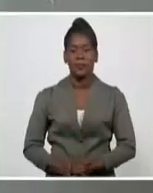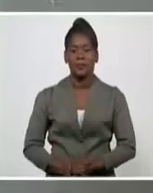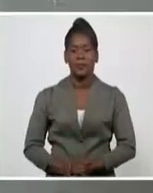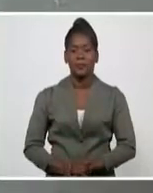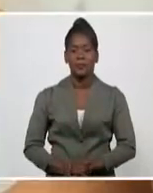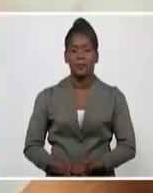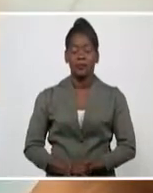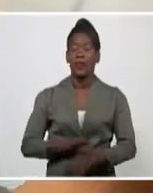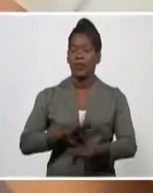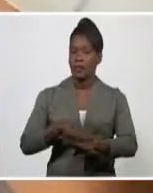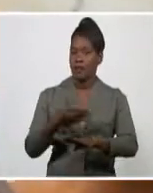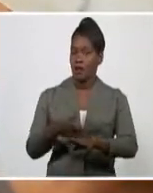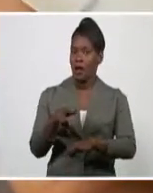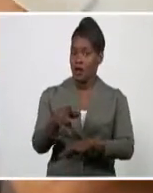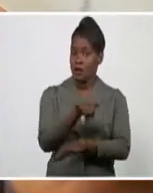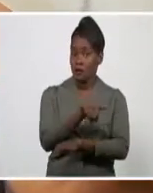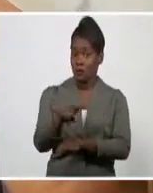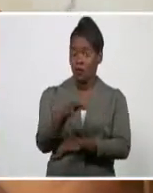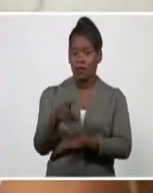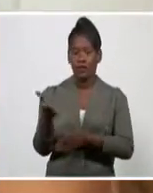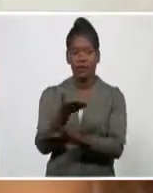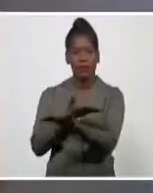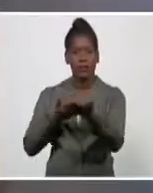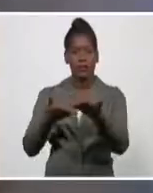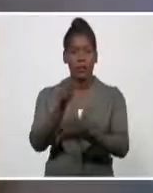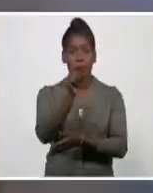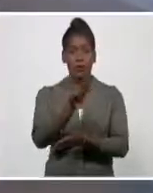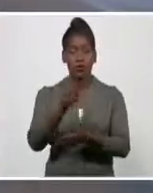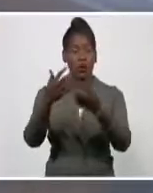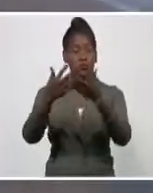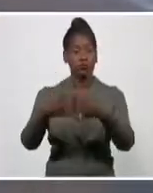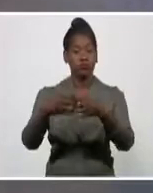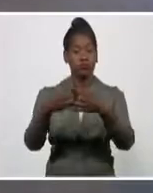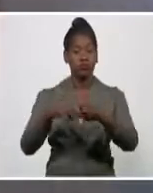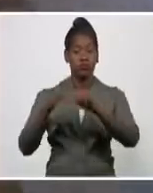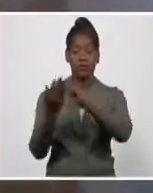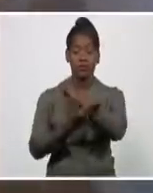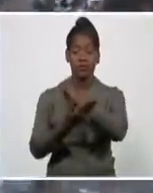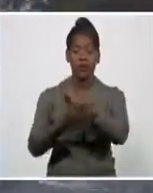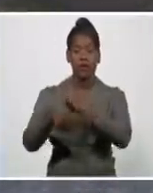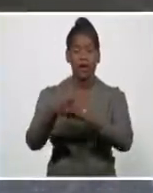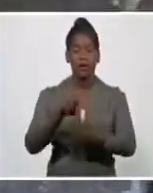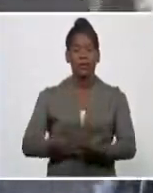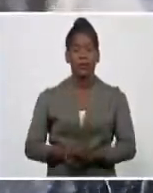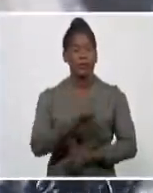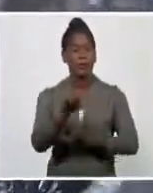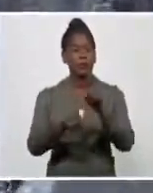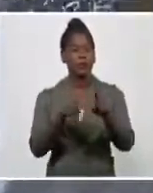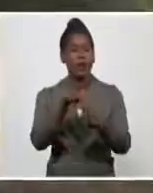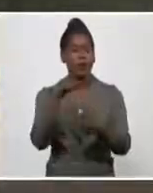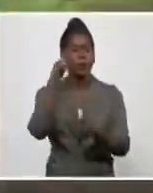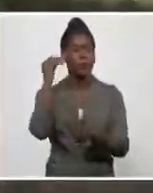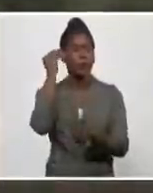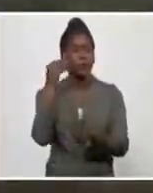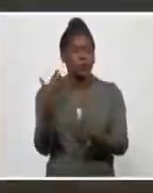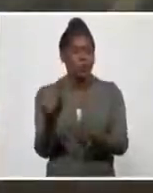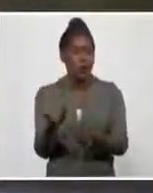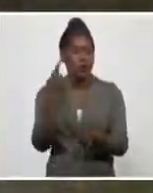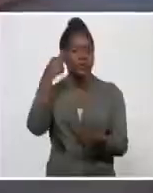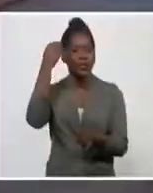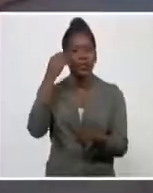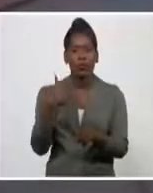Igualmente dialogó con los obreros de la industria azucarera, escuchó sus principales preocupaciones, indagó sobre la marcha de la zafra y